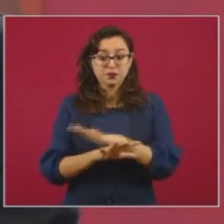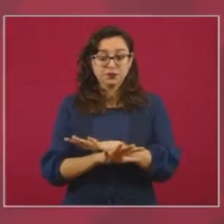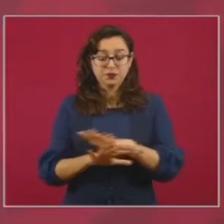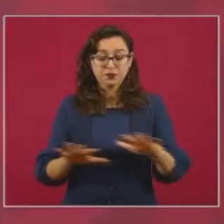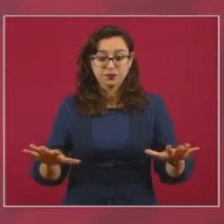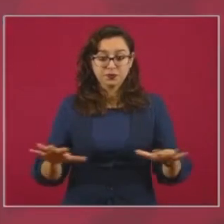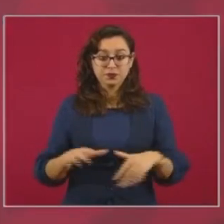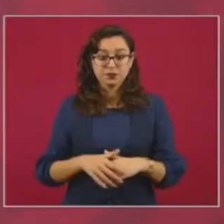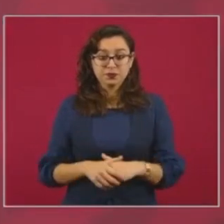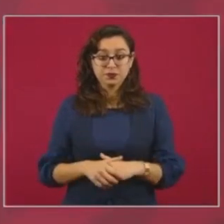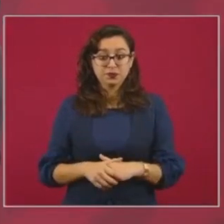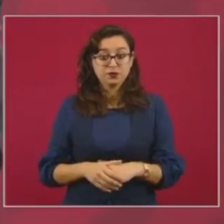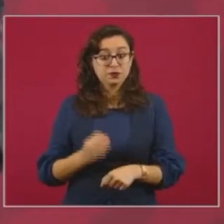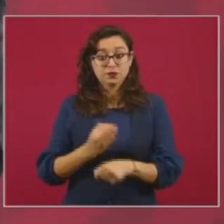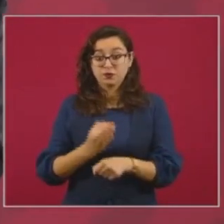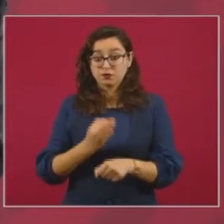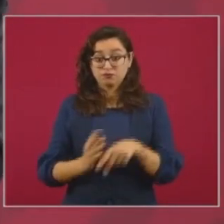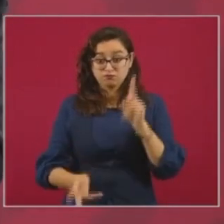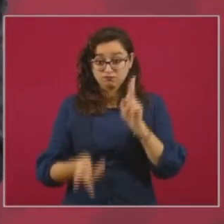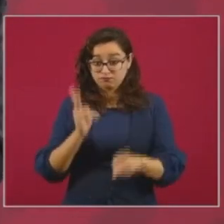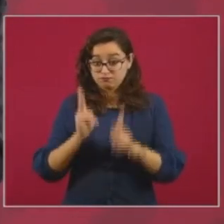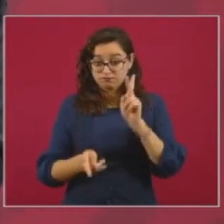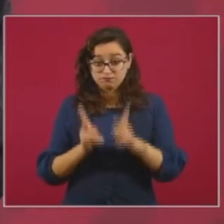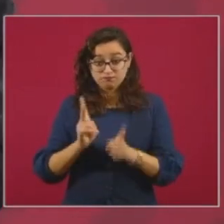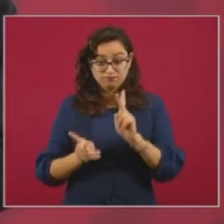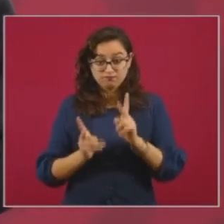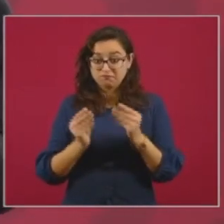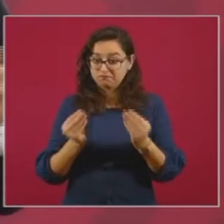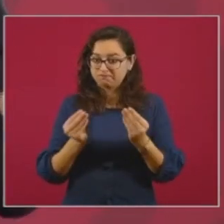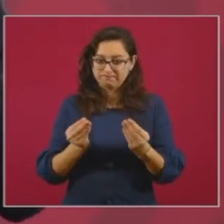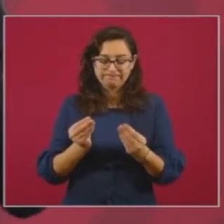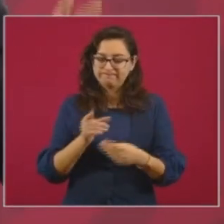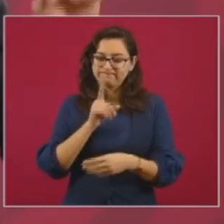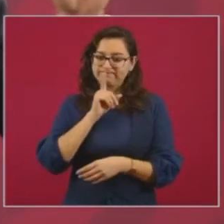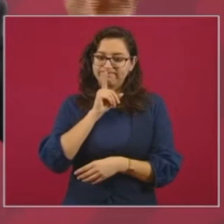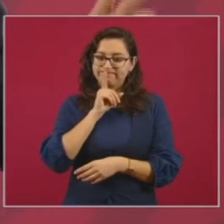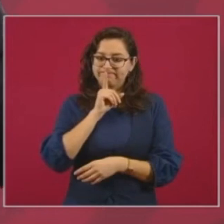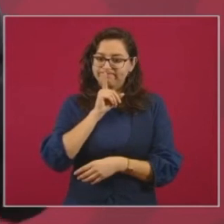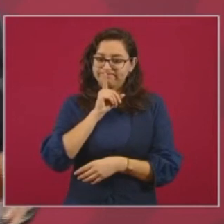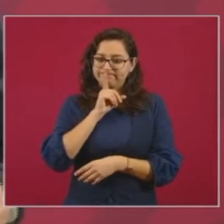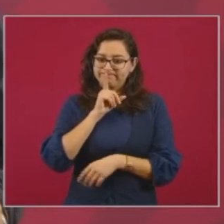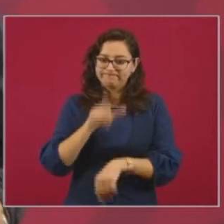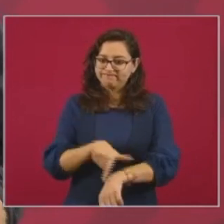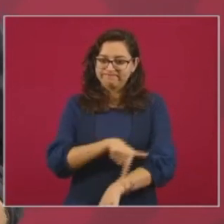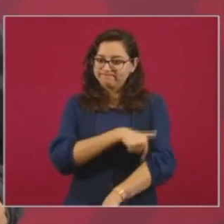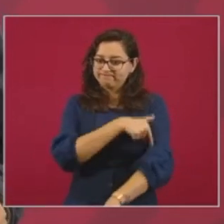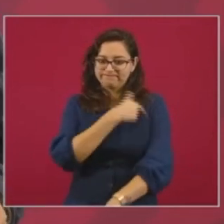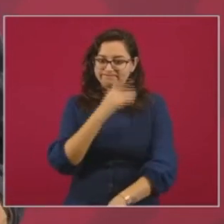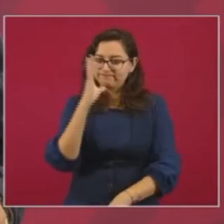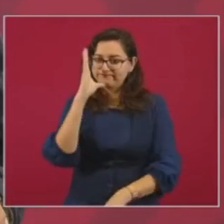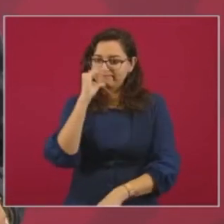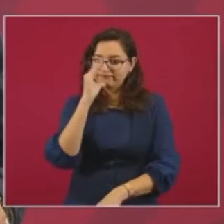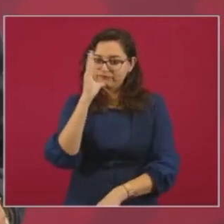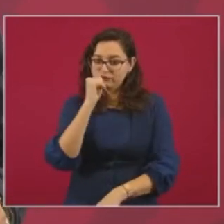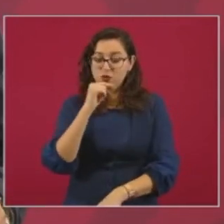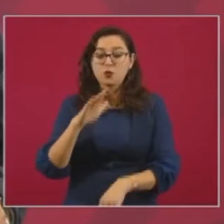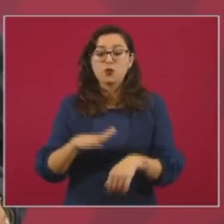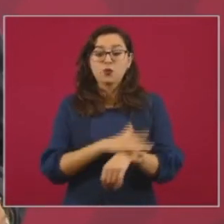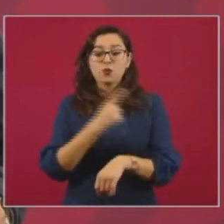a poder hablar mucho ahora, tenemos tiempo, pero no mucho porque vamos